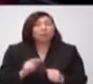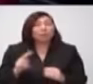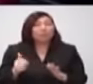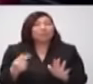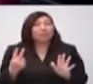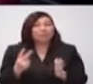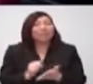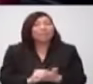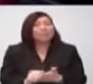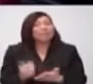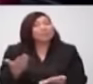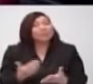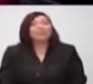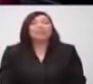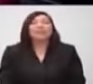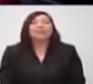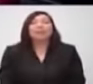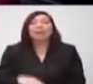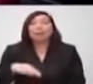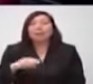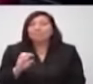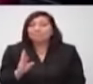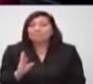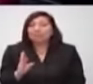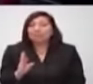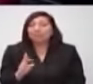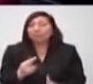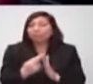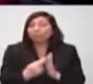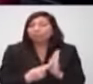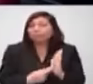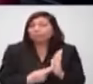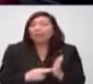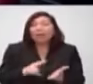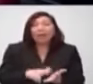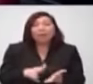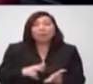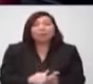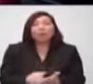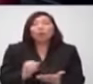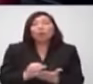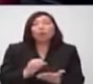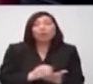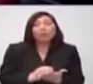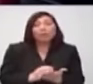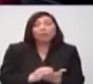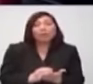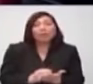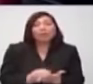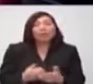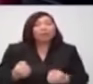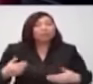hace 7 meses aproximadamente, el MEF expide su resolución aprobando los contratos de concesión de los